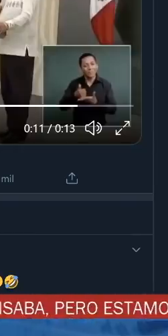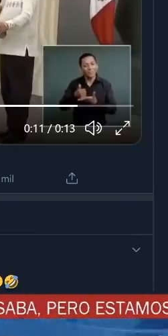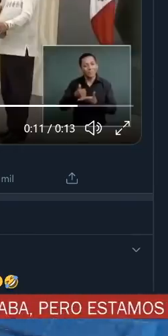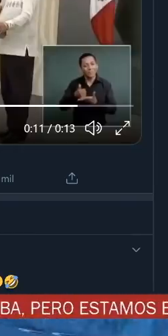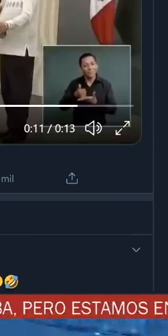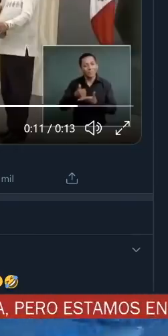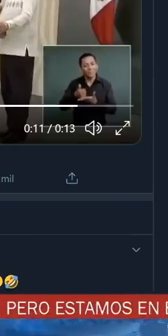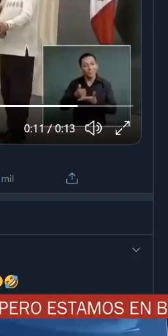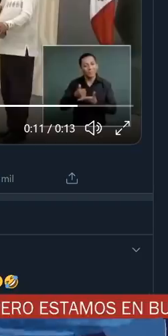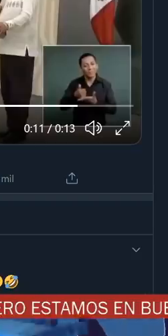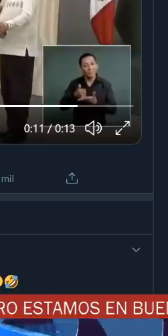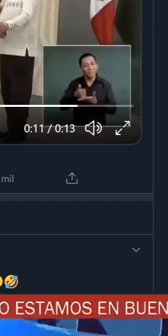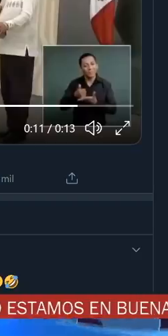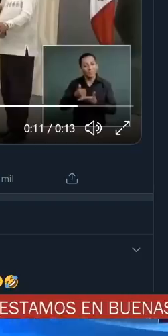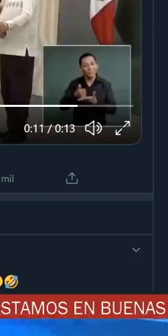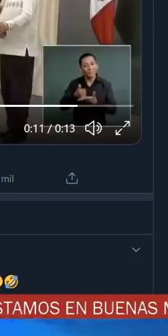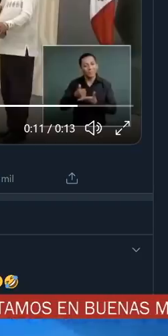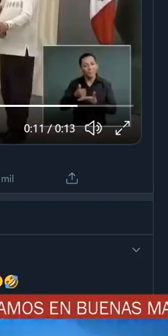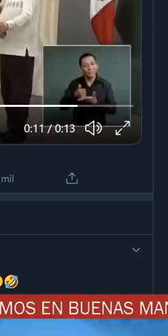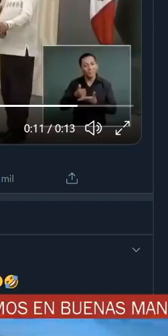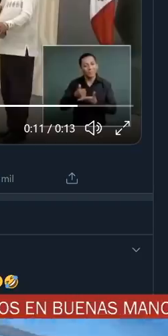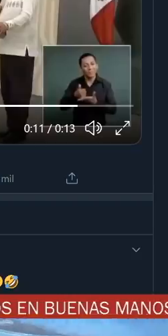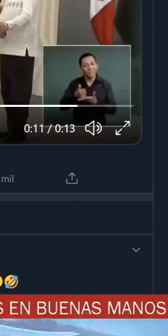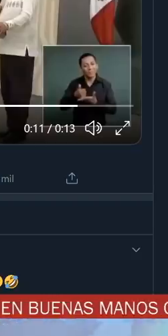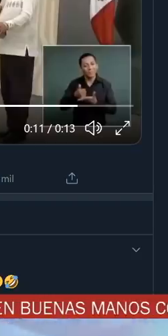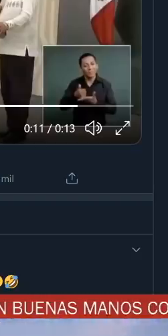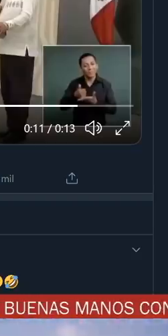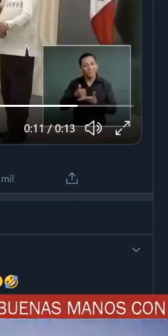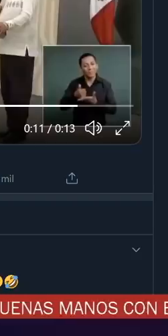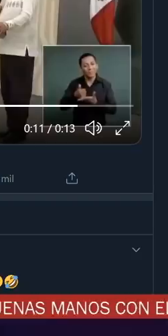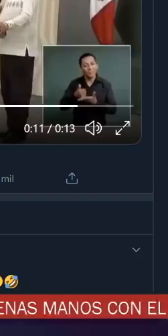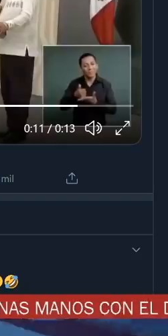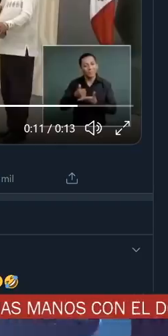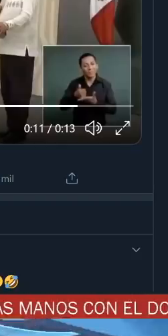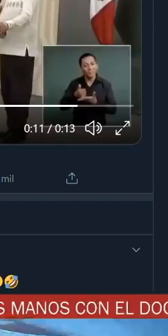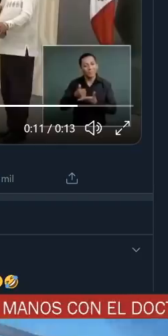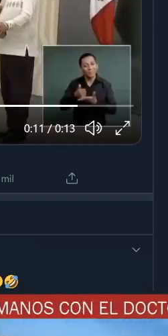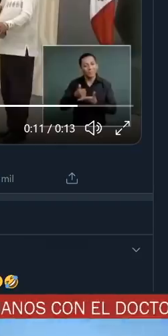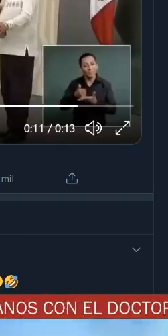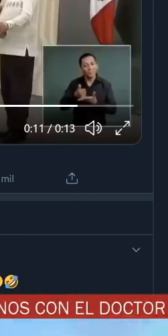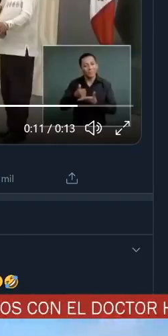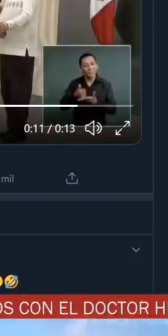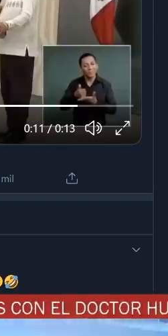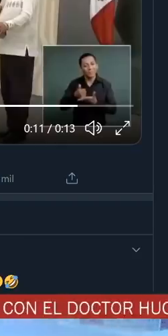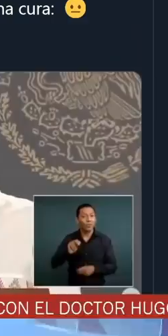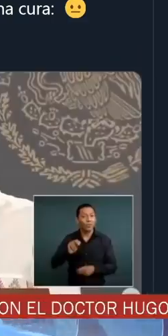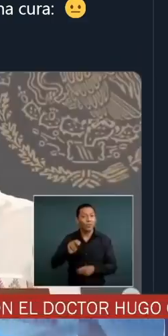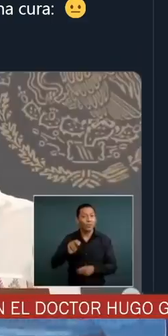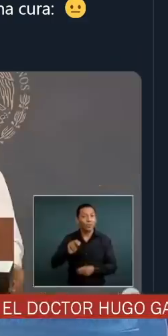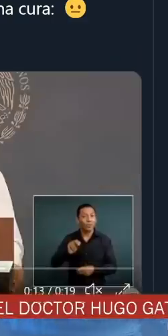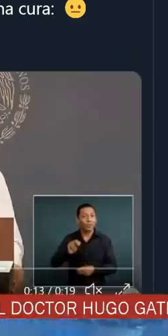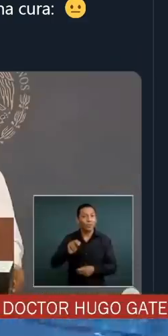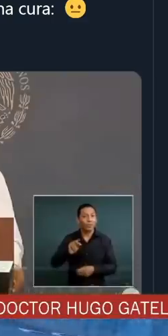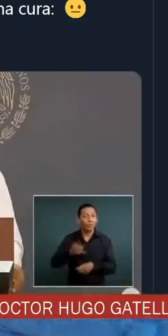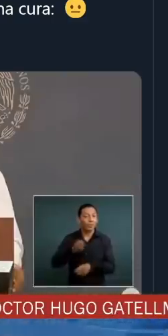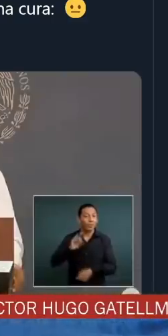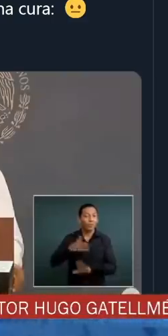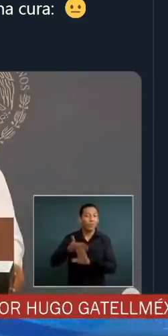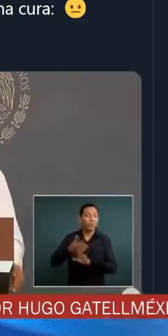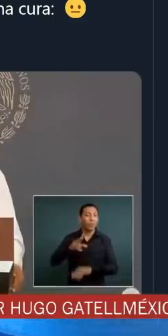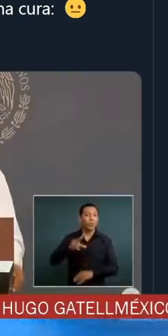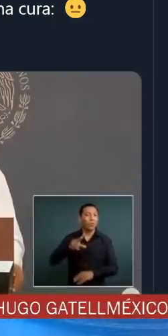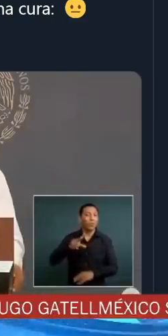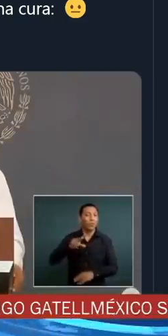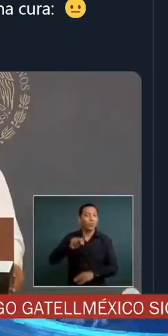pues no contraiga todo tipo de enfermedades y hay quienes dicen es una estupidez bueno es que no sabes lo mínimo de psicología